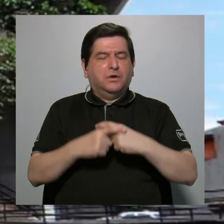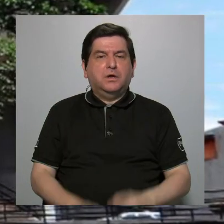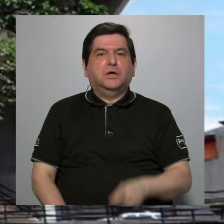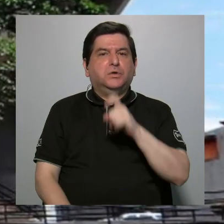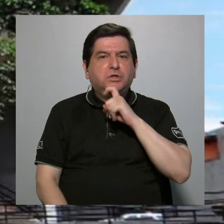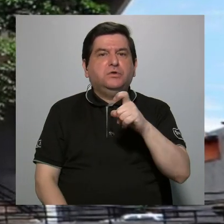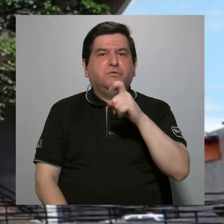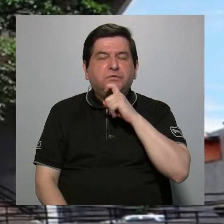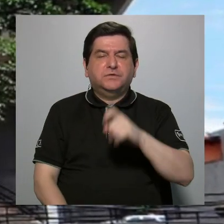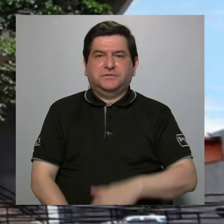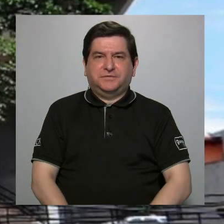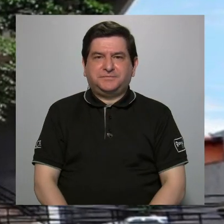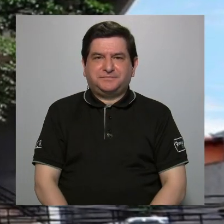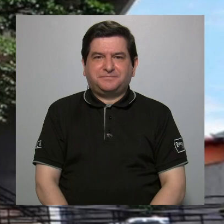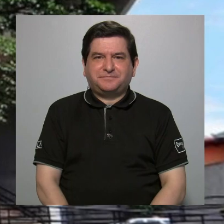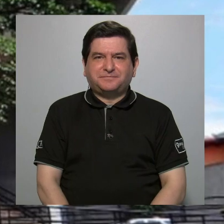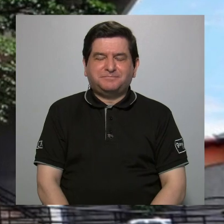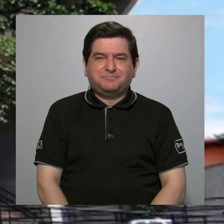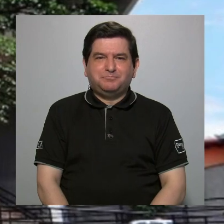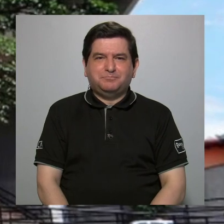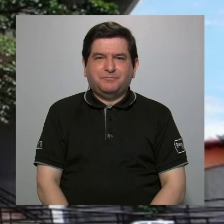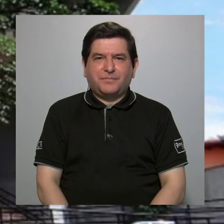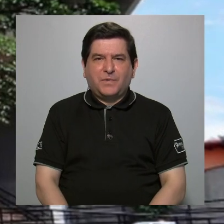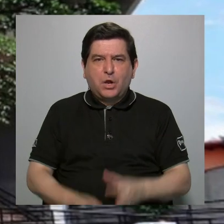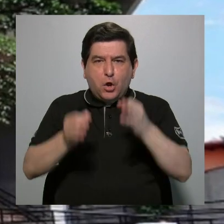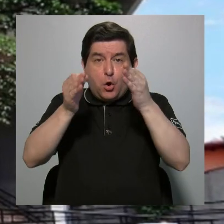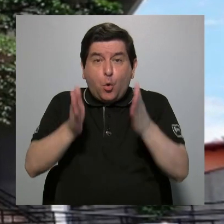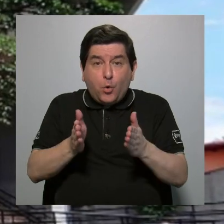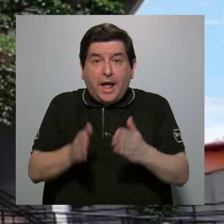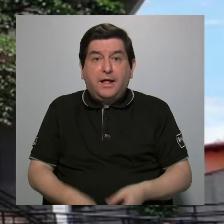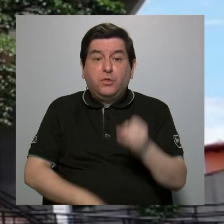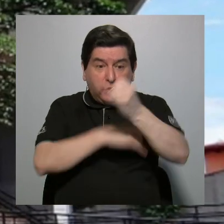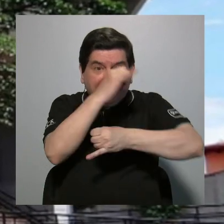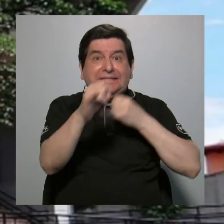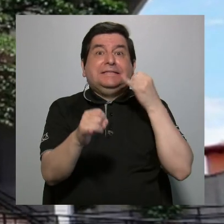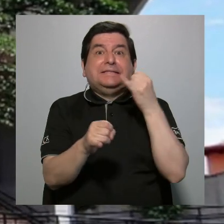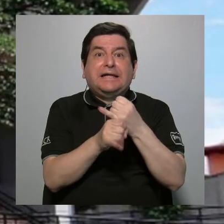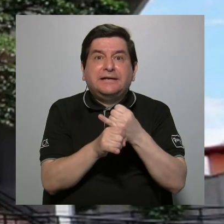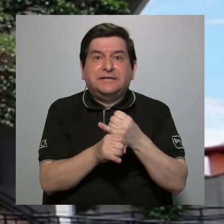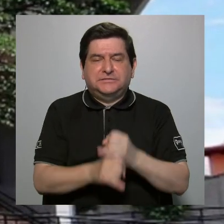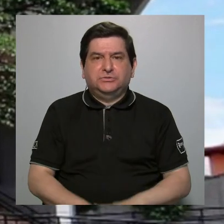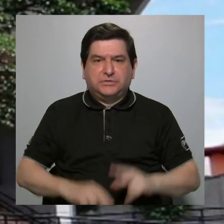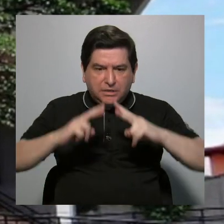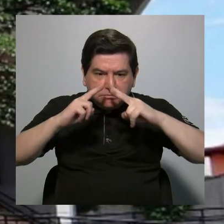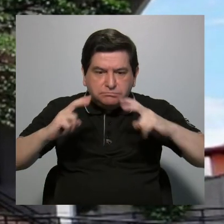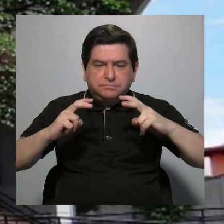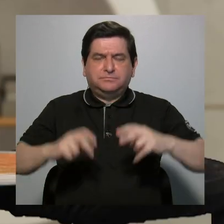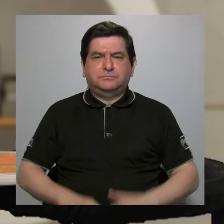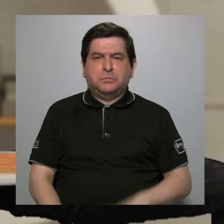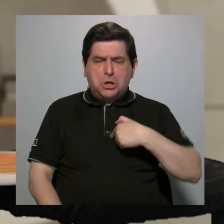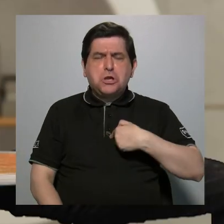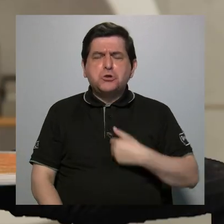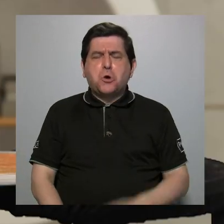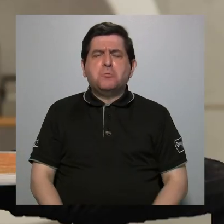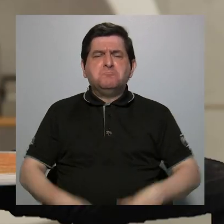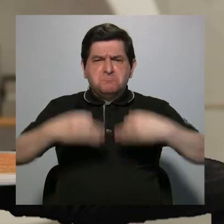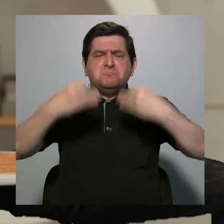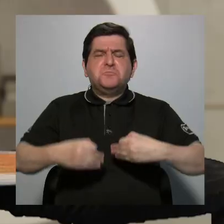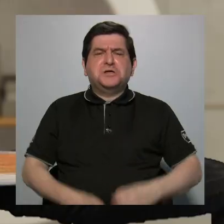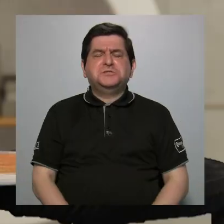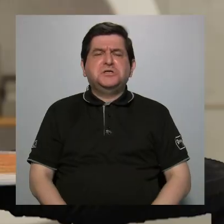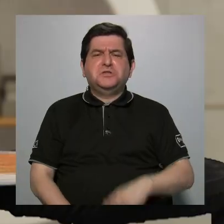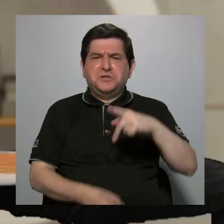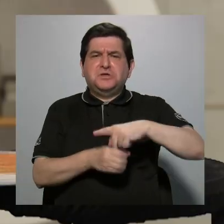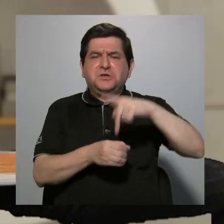muy difícil, con un jurado internacional. Correcto. Y decidí entrarle,